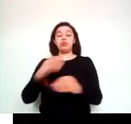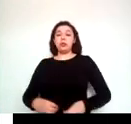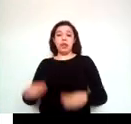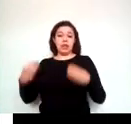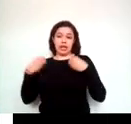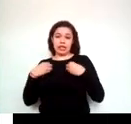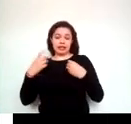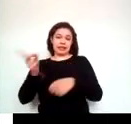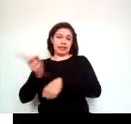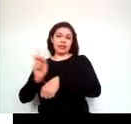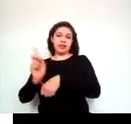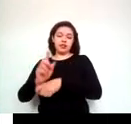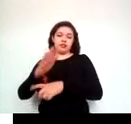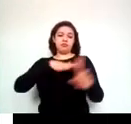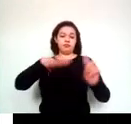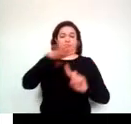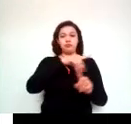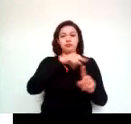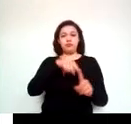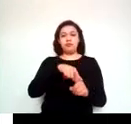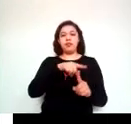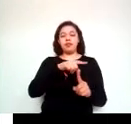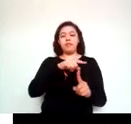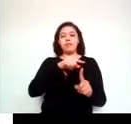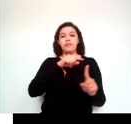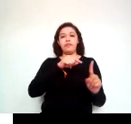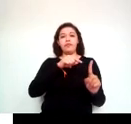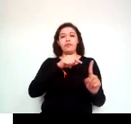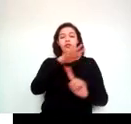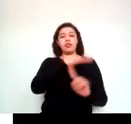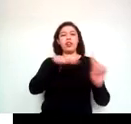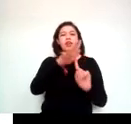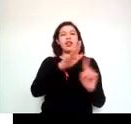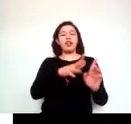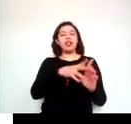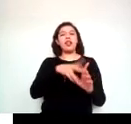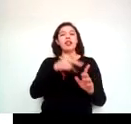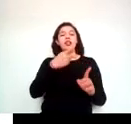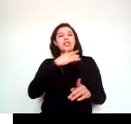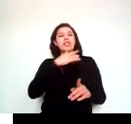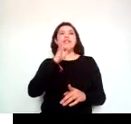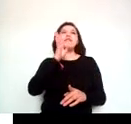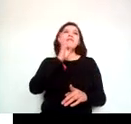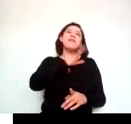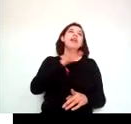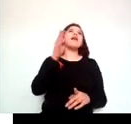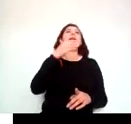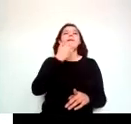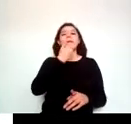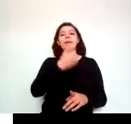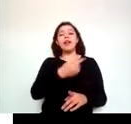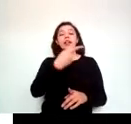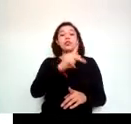el ambiente de trabajo influye el medio ambiente del trabajo, la satisfacción que tengan ellos en su trabajo y las condiciones